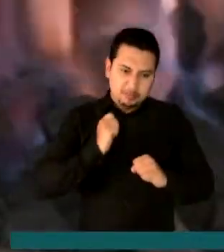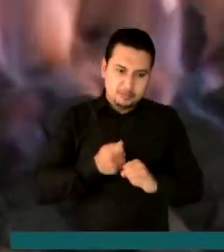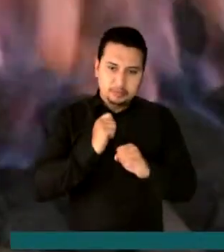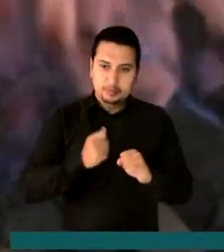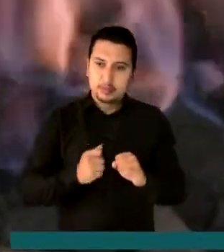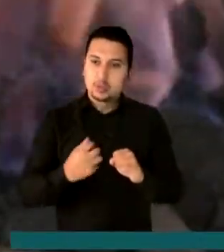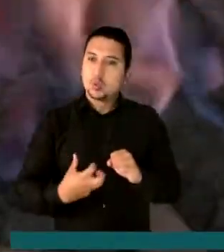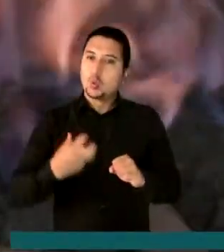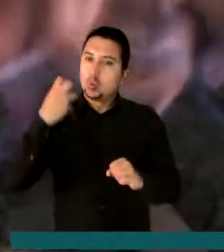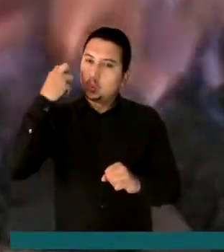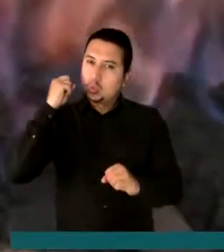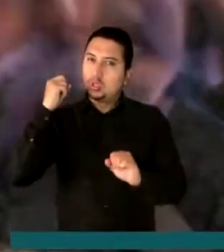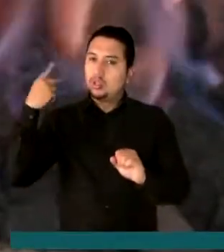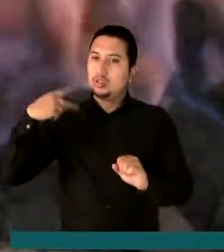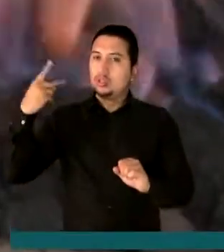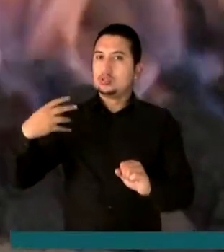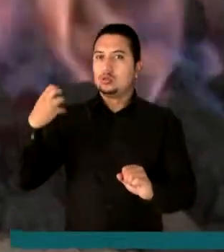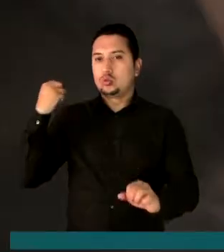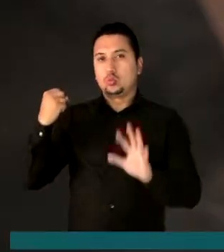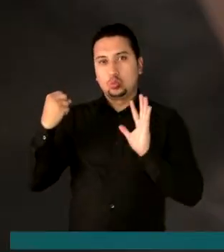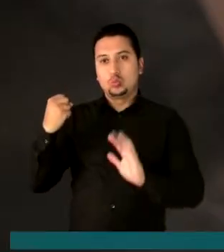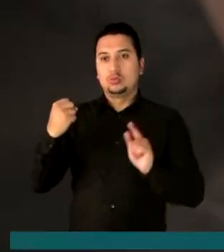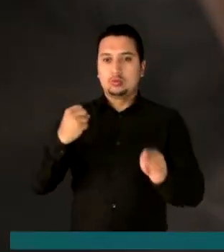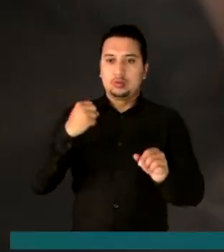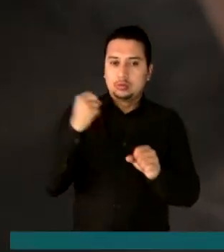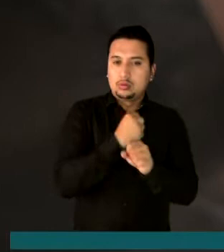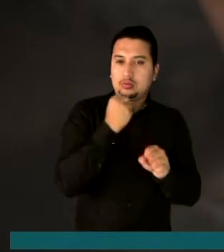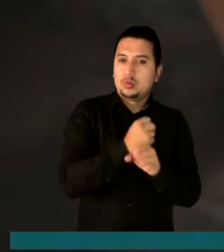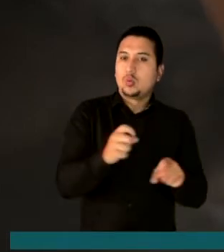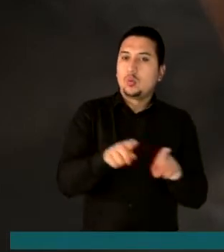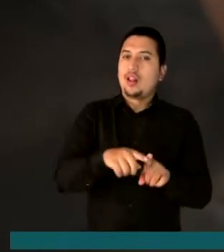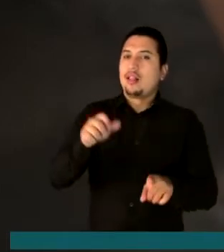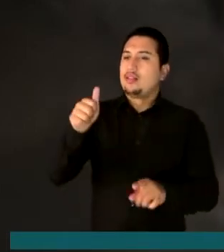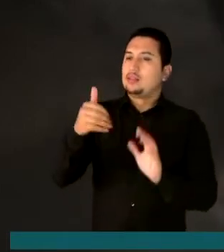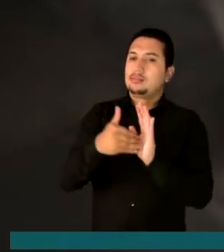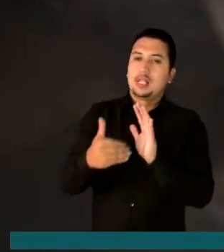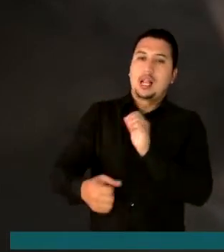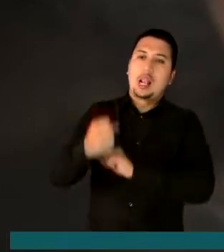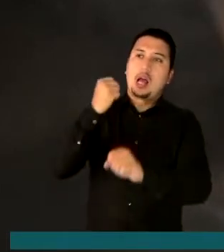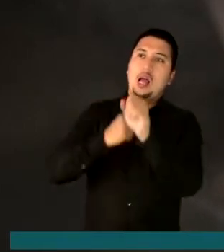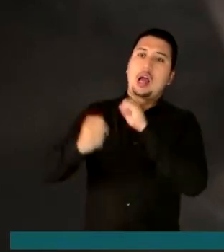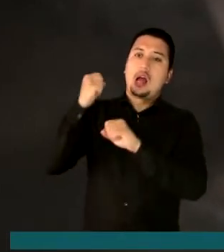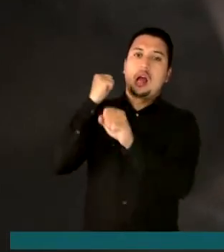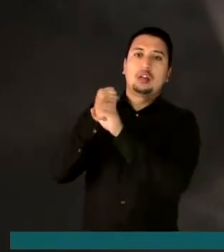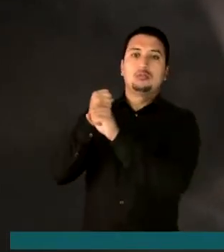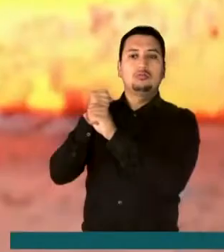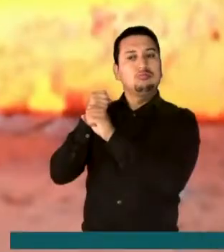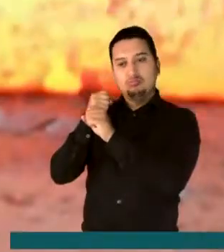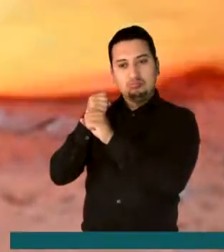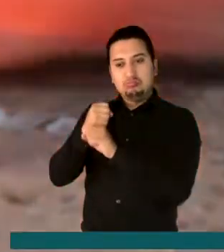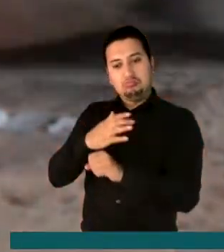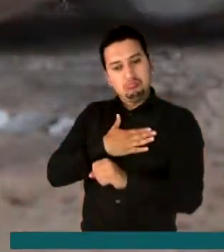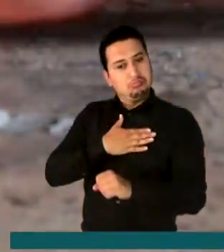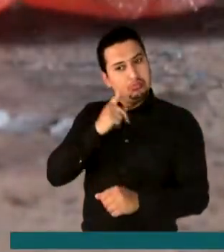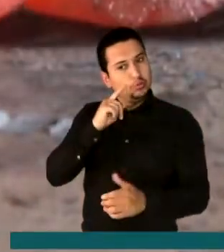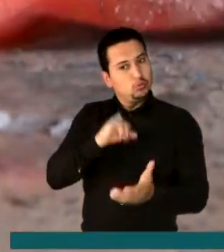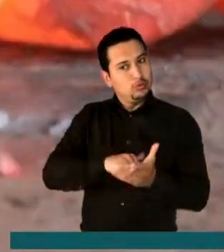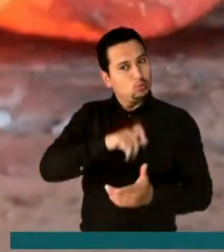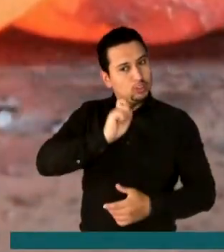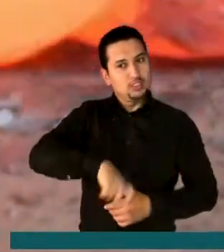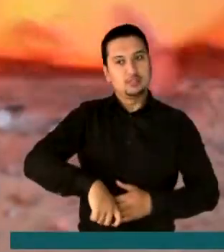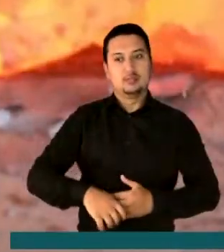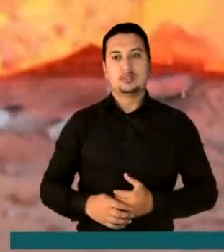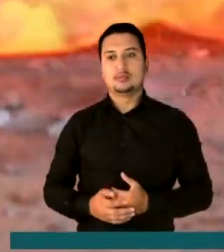para rescatar uno de los oficios más antiguos de la historia. Trabaja como se elaboraba hace 10.000 años, porque según él, el oficio no ha cambiado.